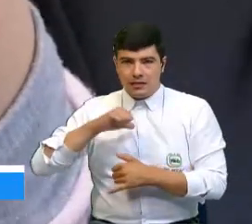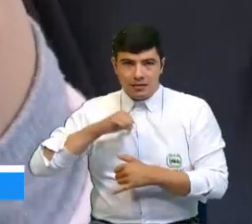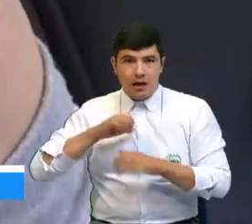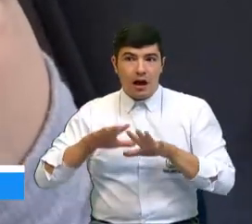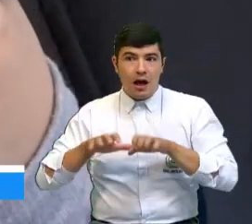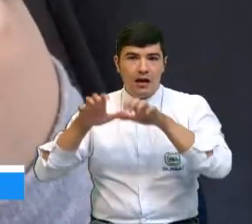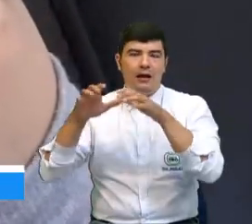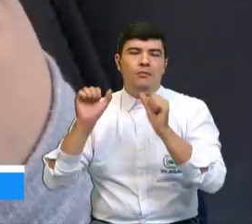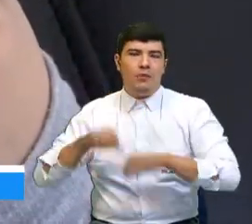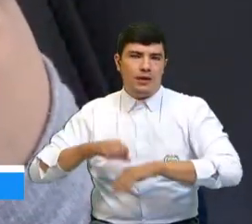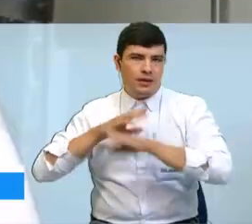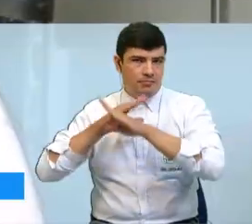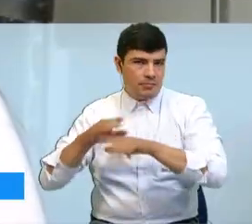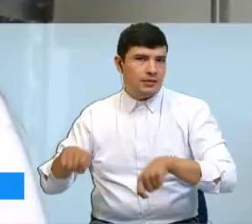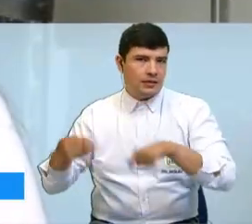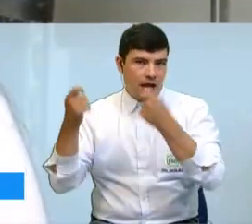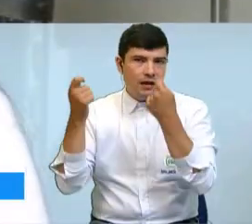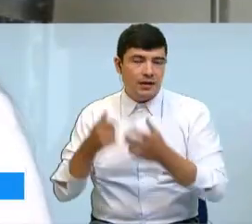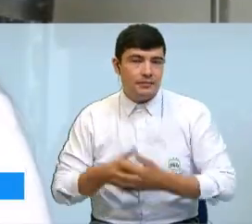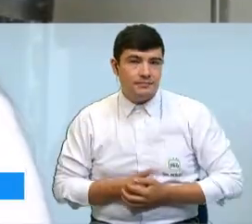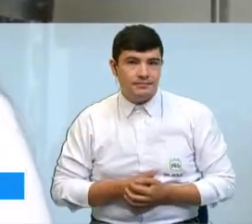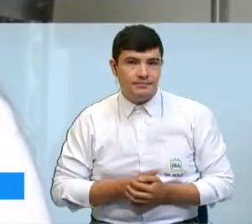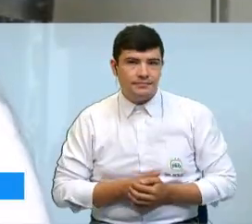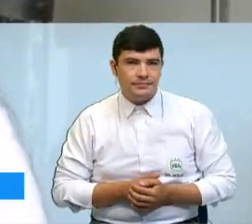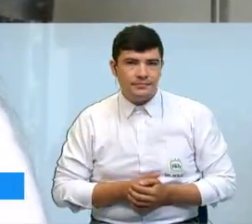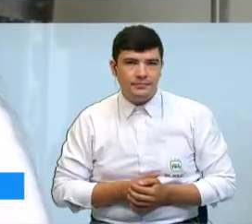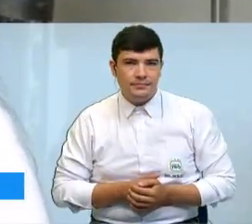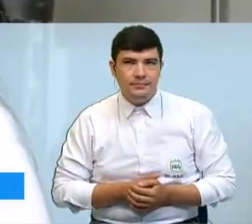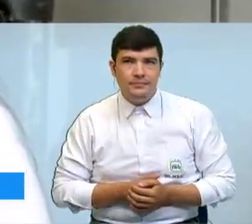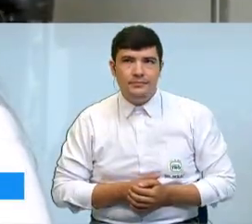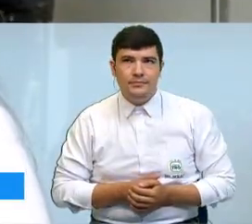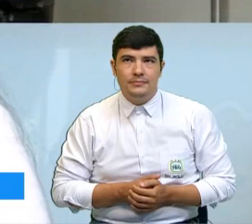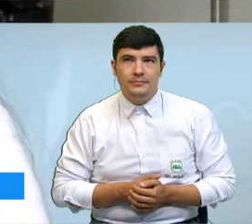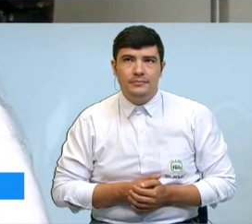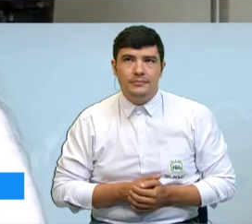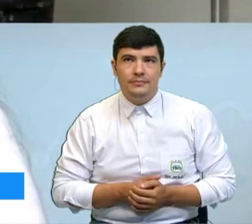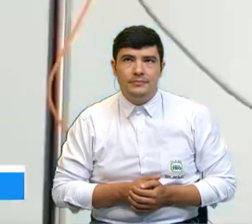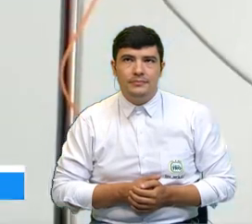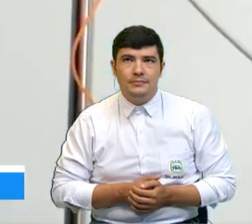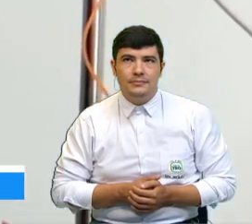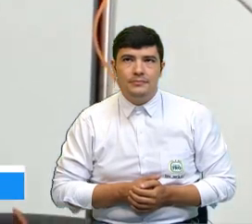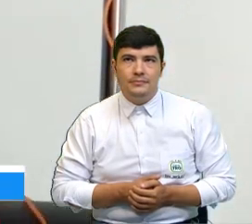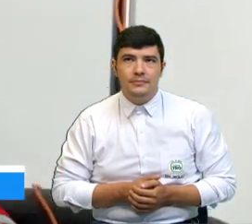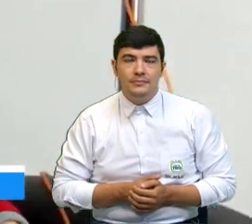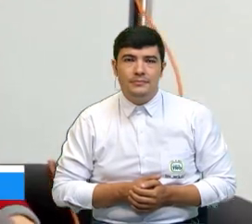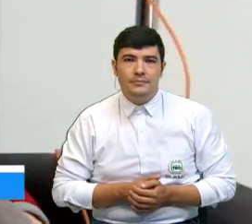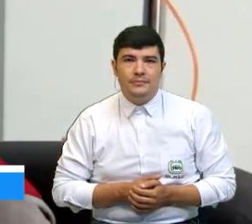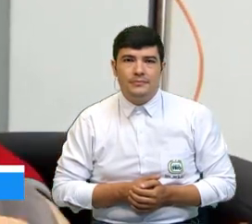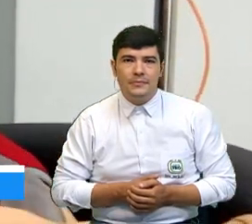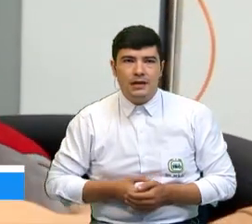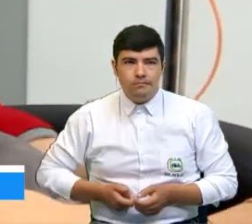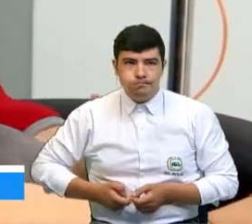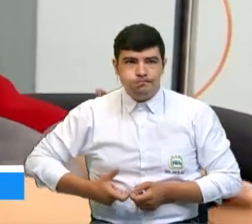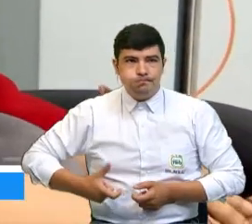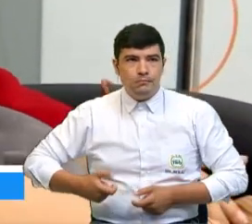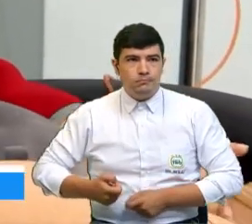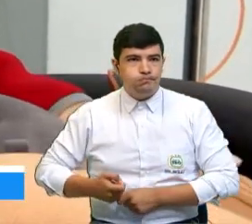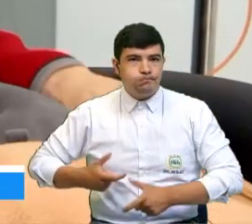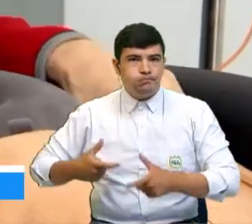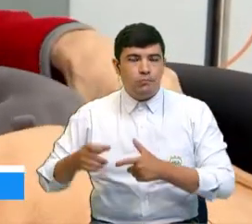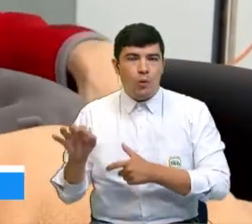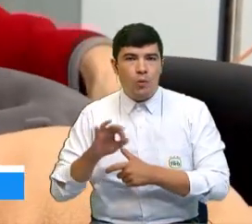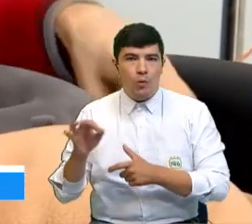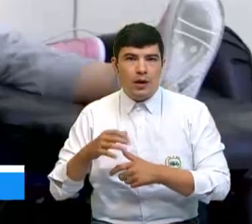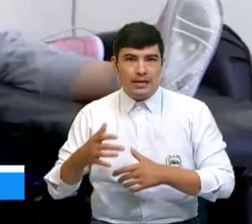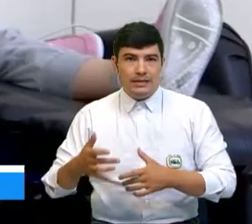logramos pues hacerle exámenes y detectar el cáncer en la sangre los tumores más frecuentes son los presentados